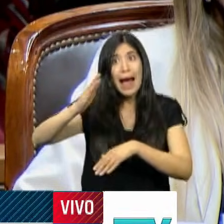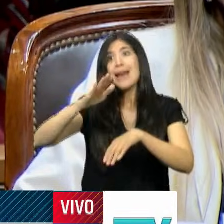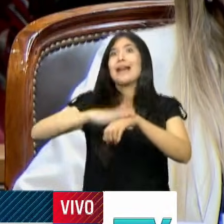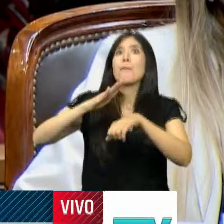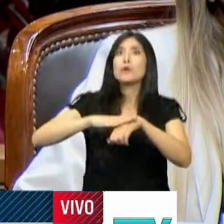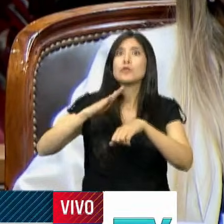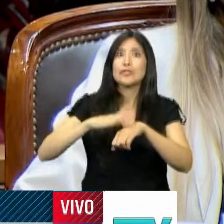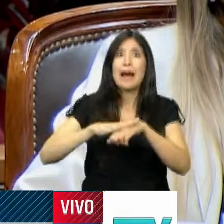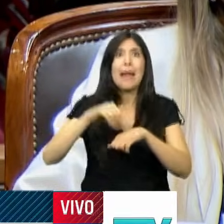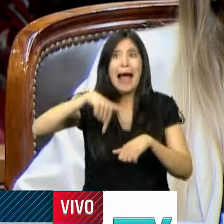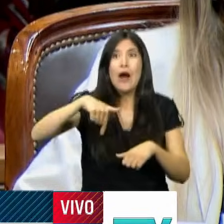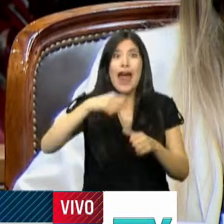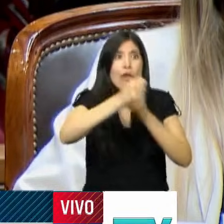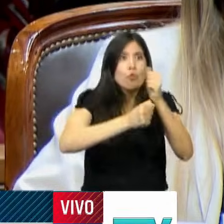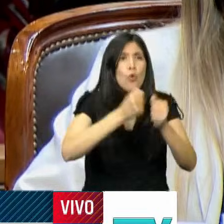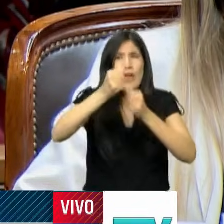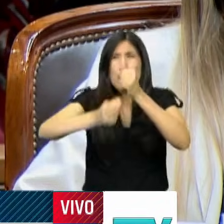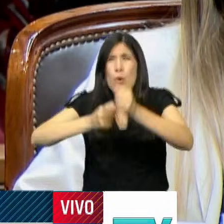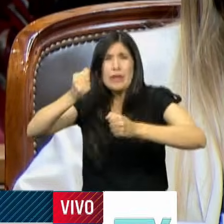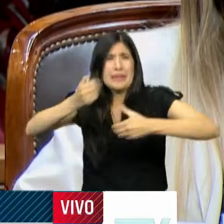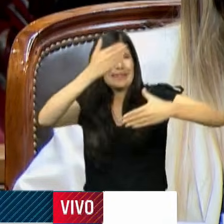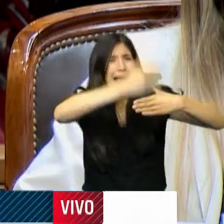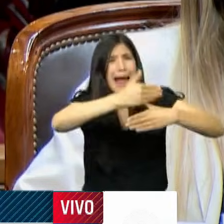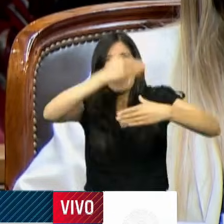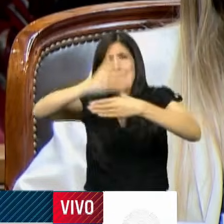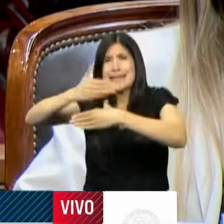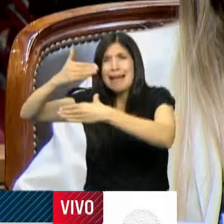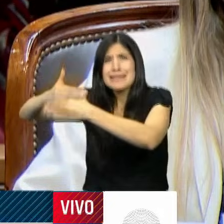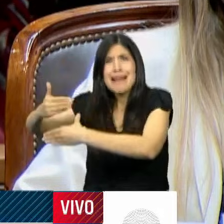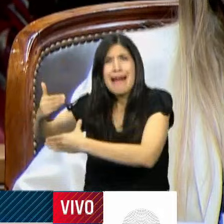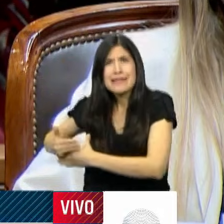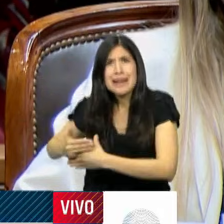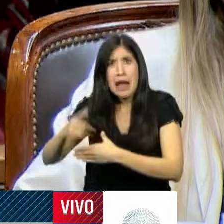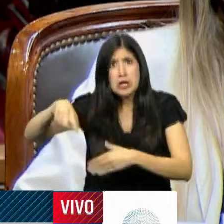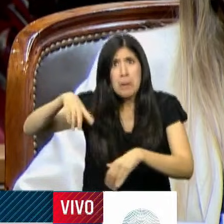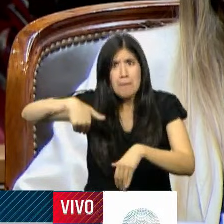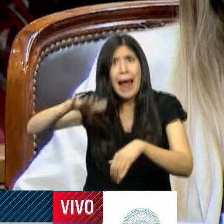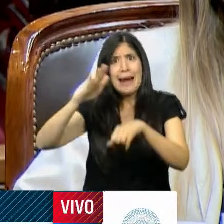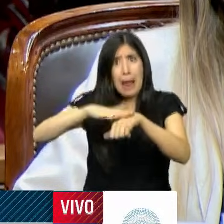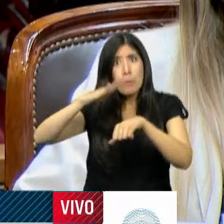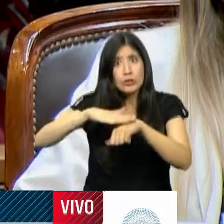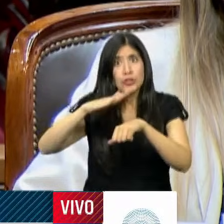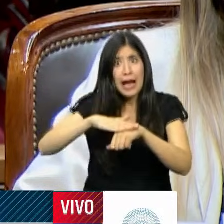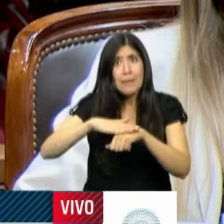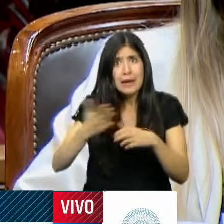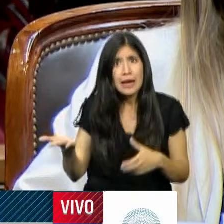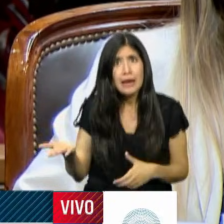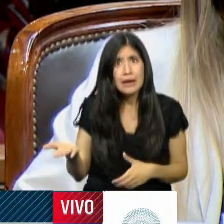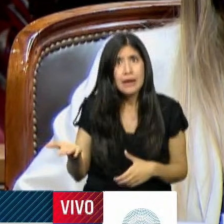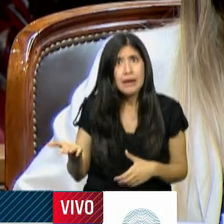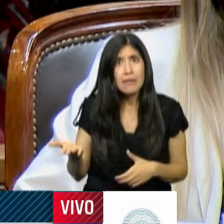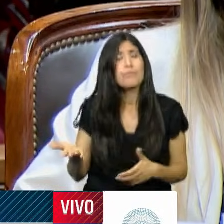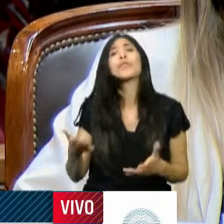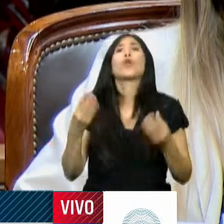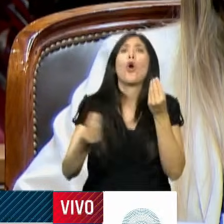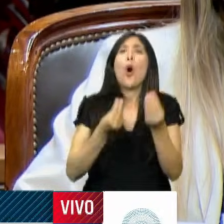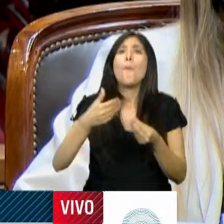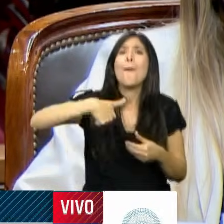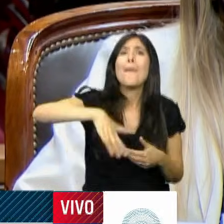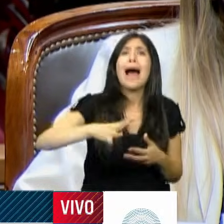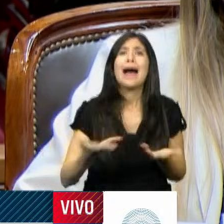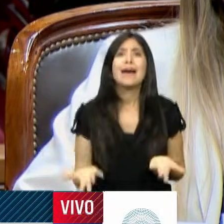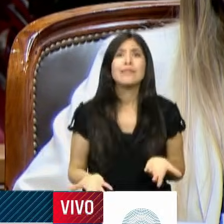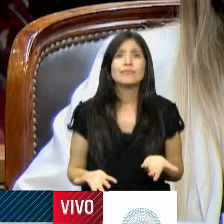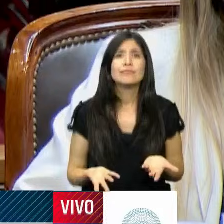del industricidio que están generando en el conjunto del entramado productivo de la sociedad? ¿Cómo van a